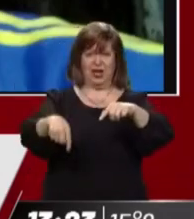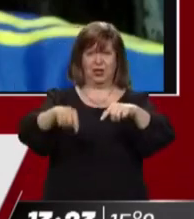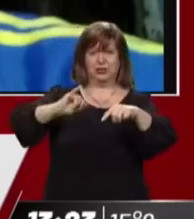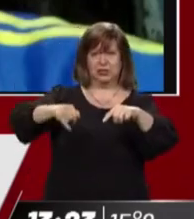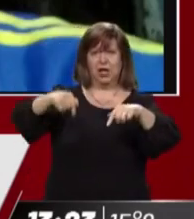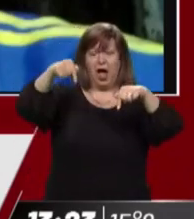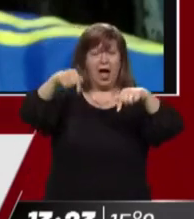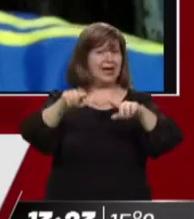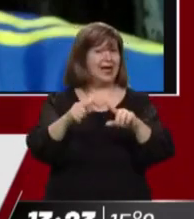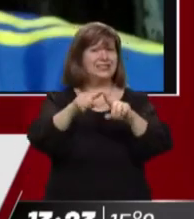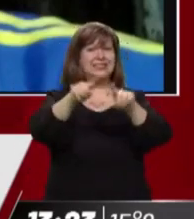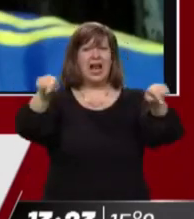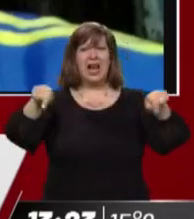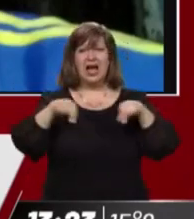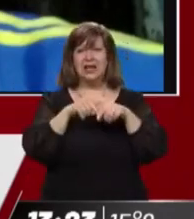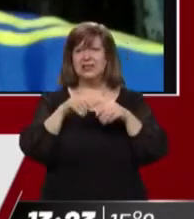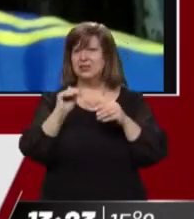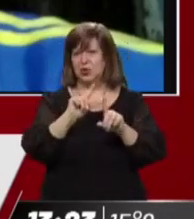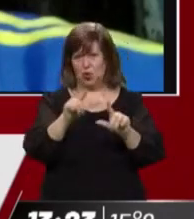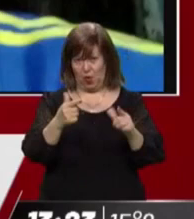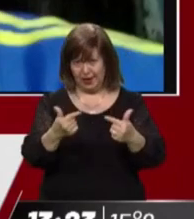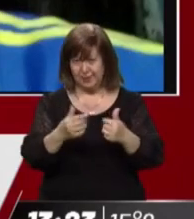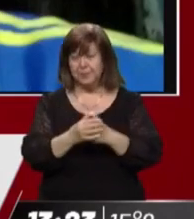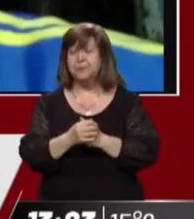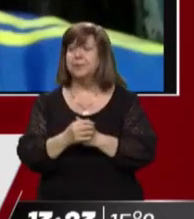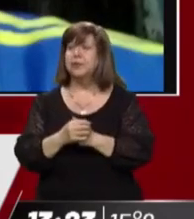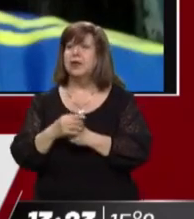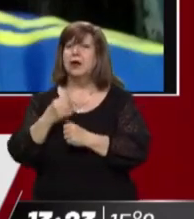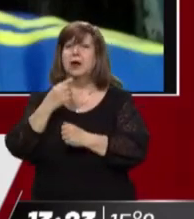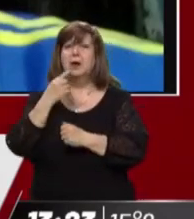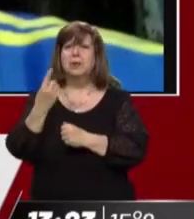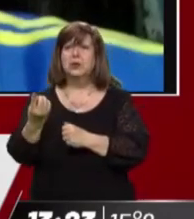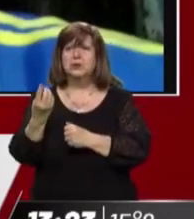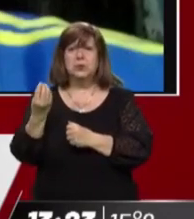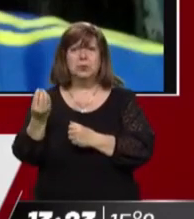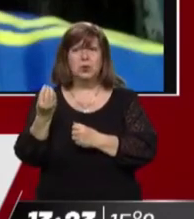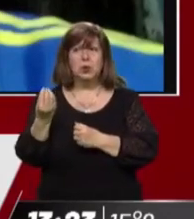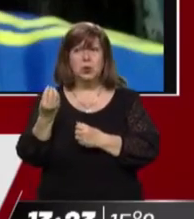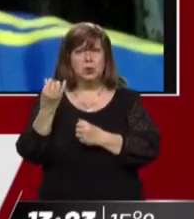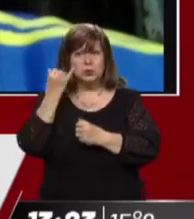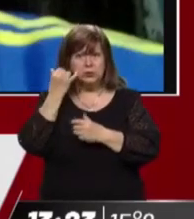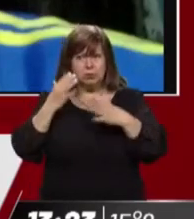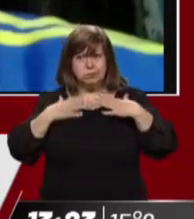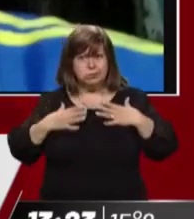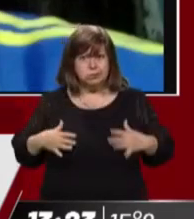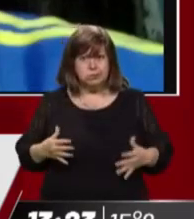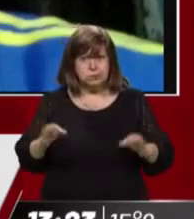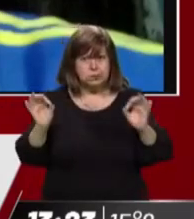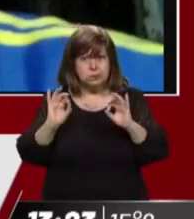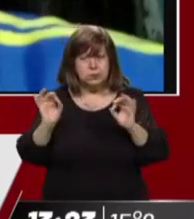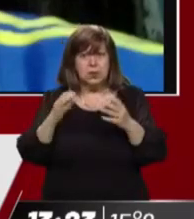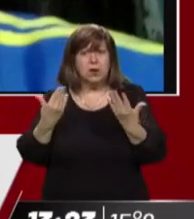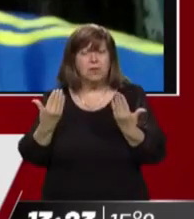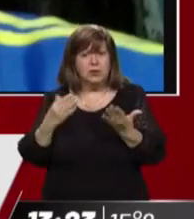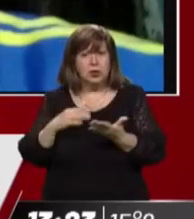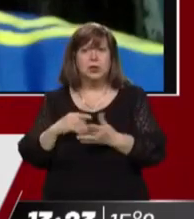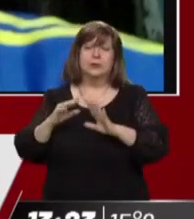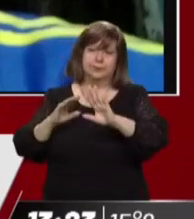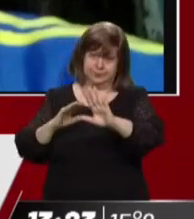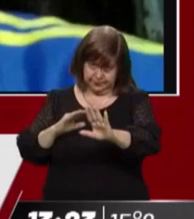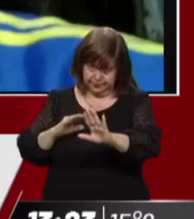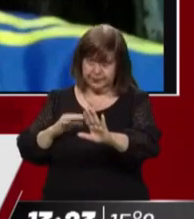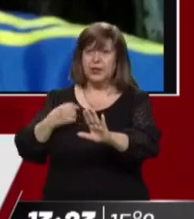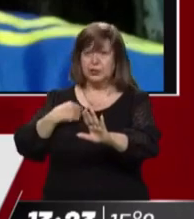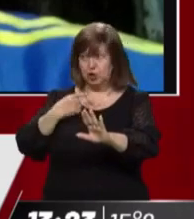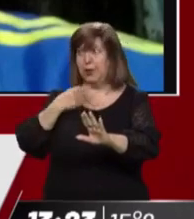desconozco esto creo que es algo que voy a averiguar con con el director de instituto